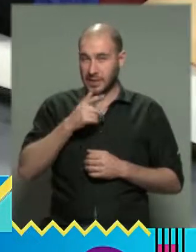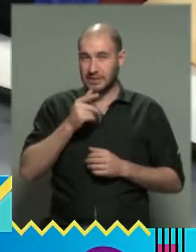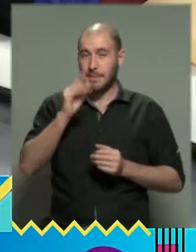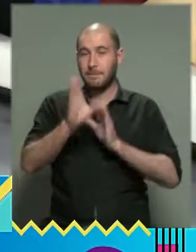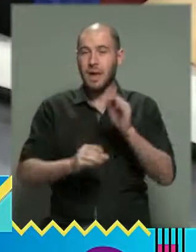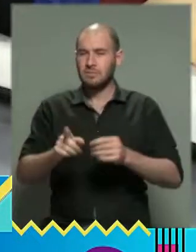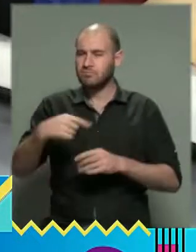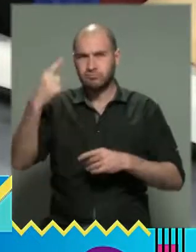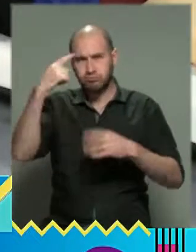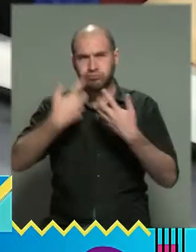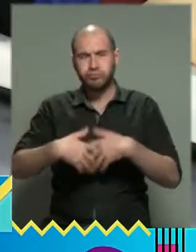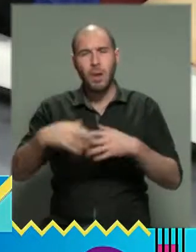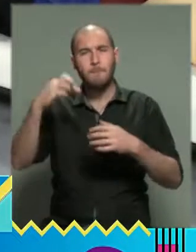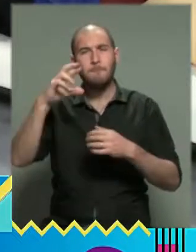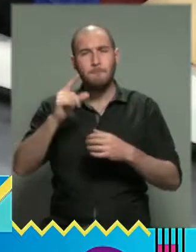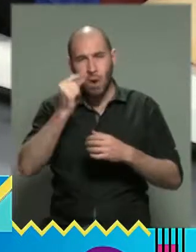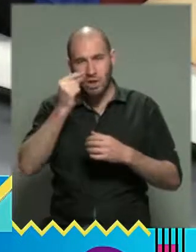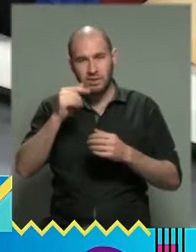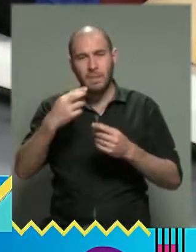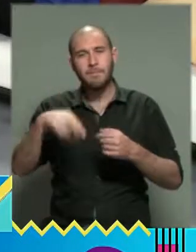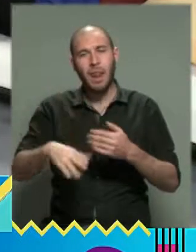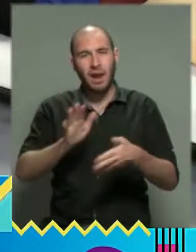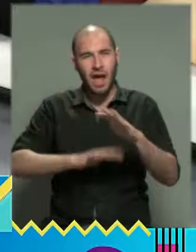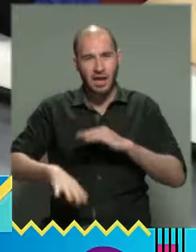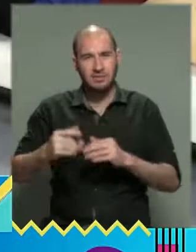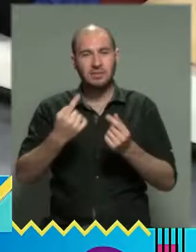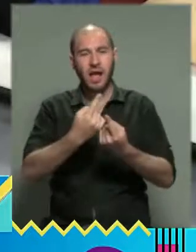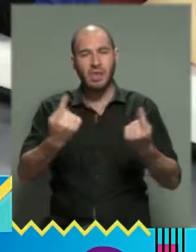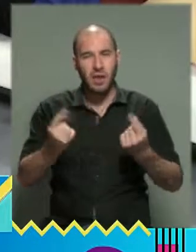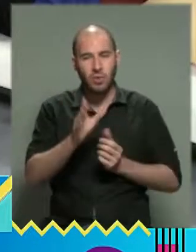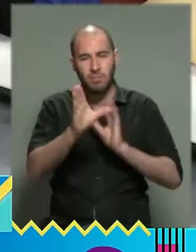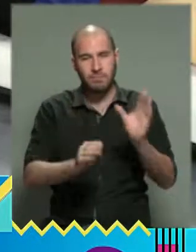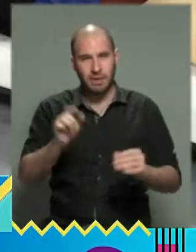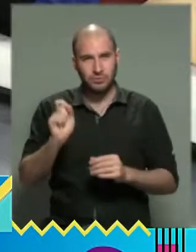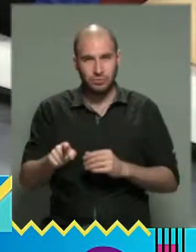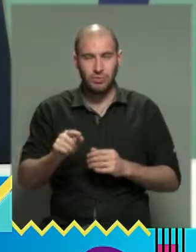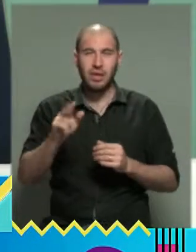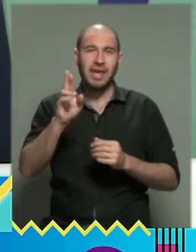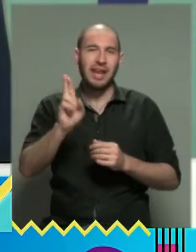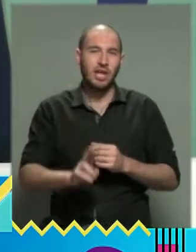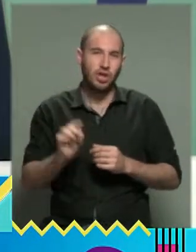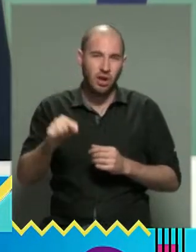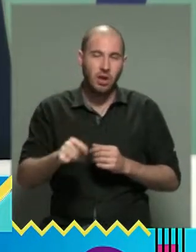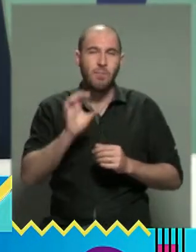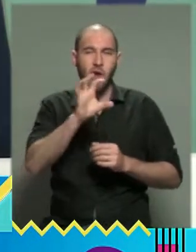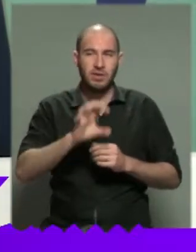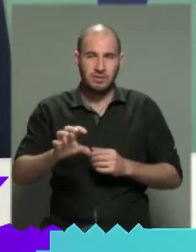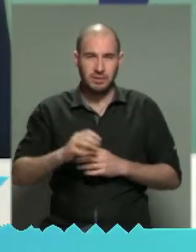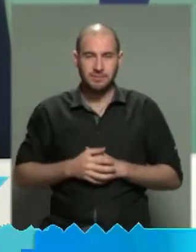países reflexionen sobre las políticas que están haciendo en cada uno de sus países, de sus regiones, de sus